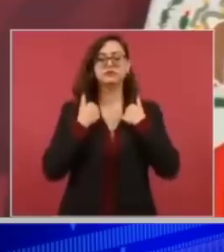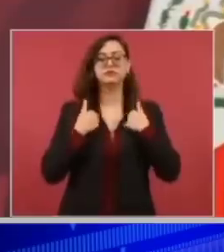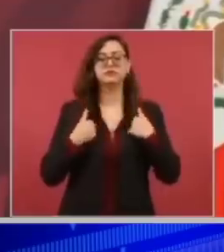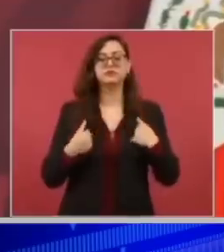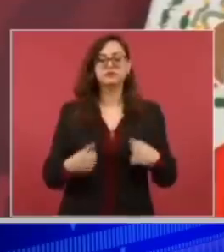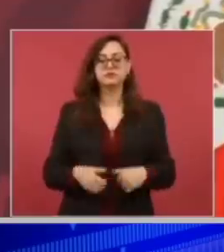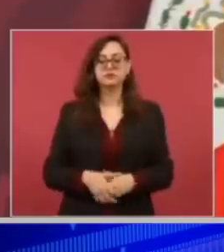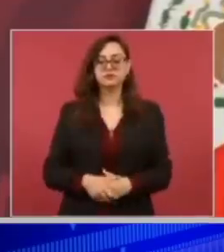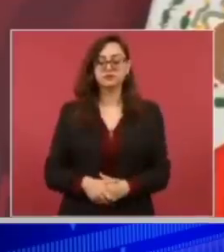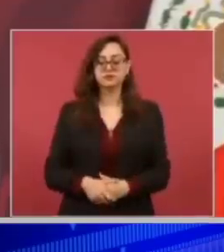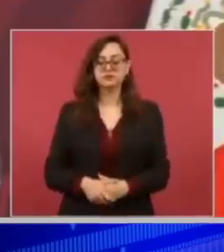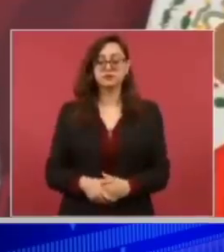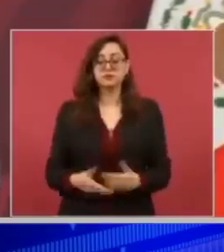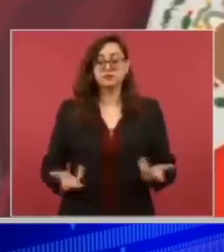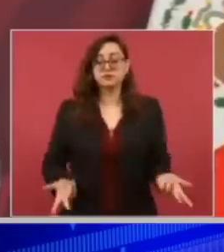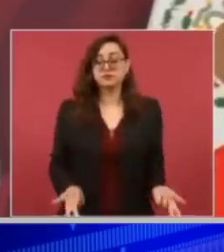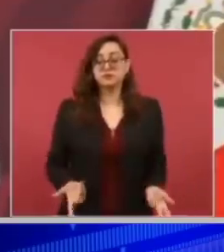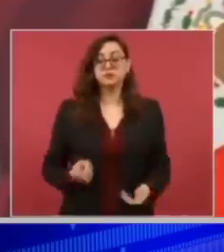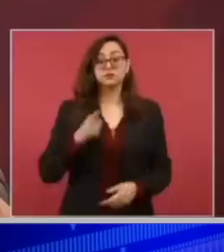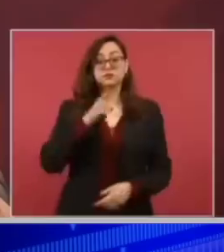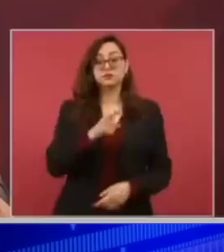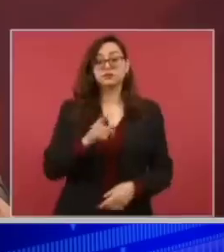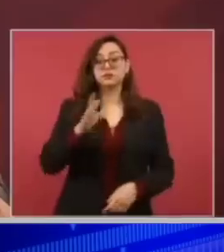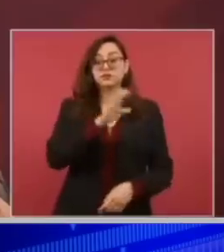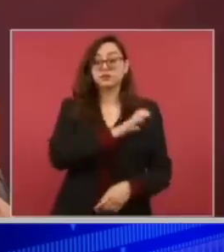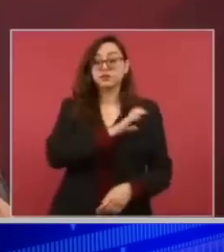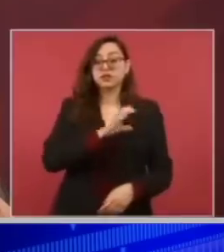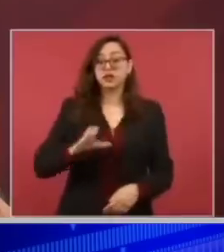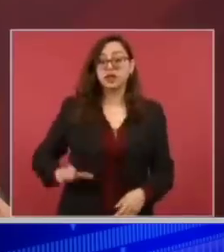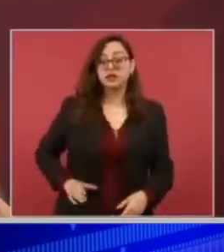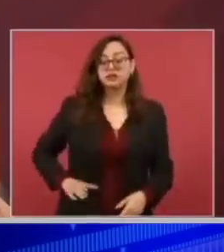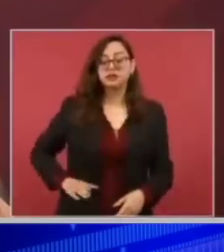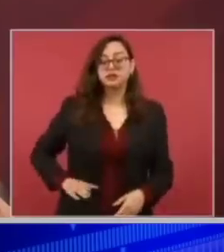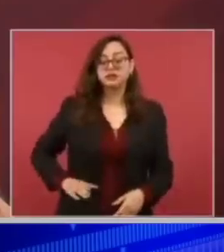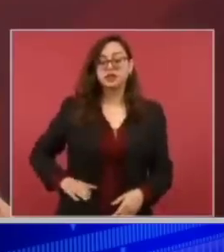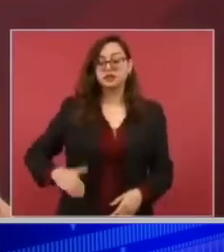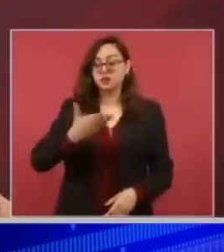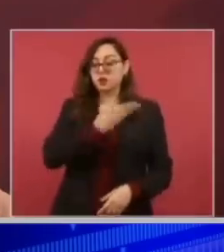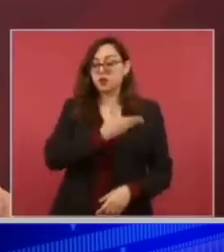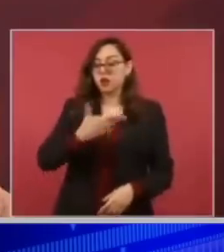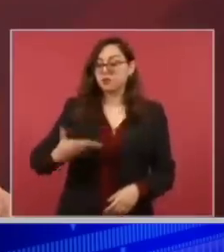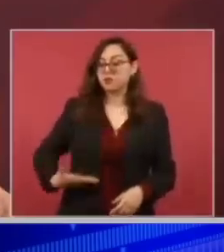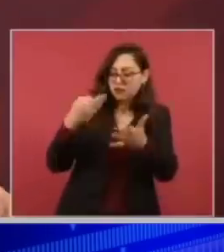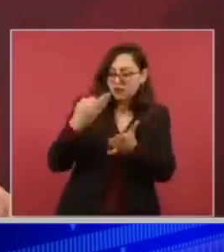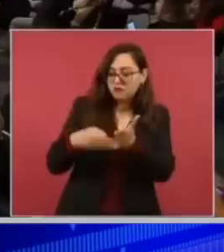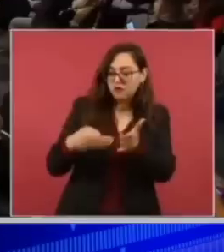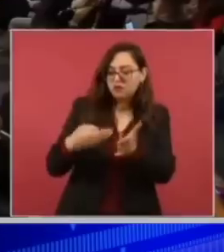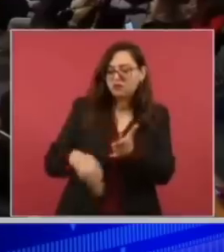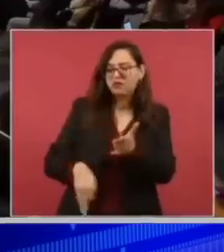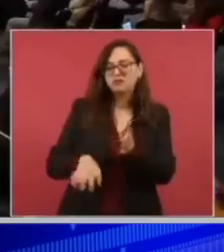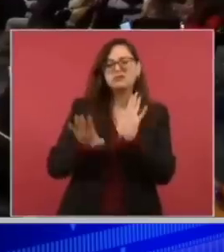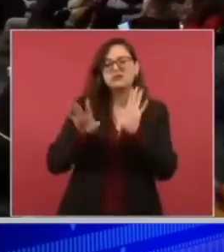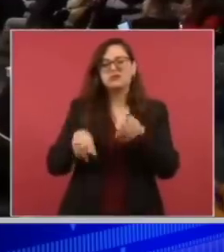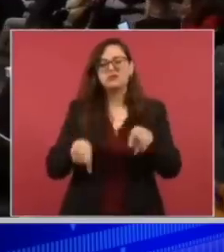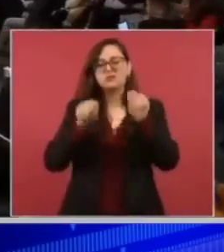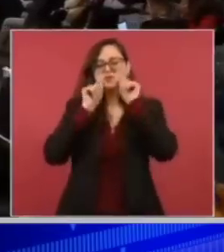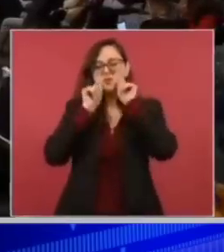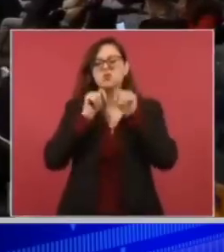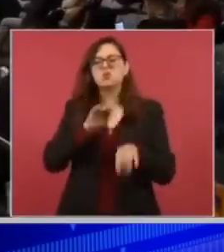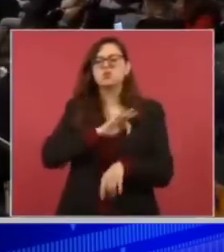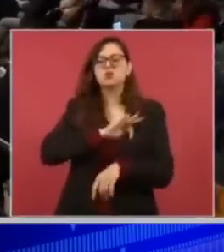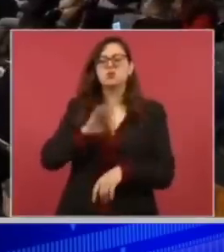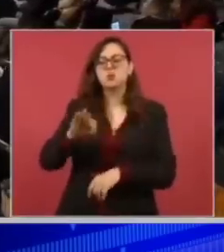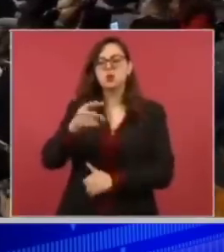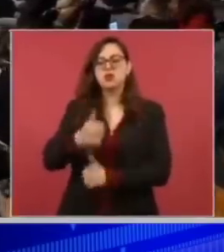registro a candidatos a la presidencia que no cumplían los requisitos por Consigna porque